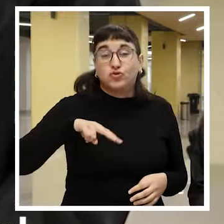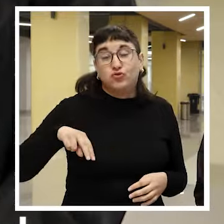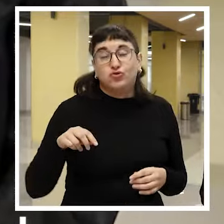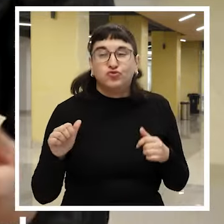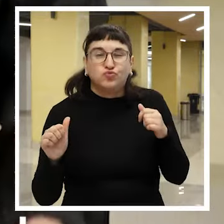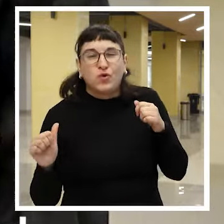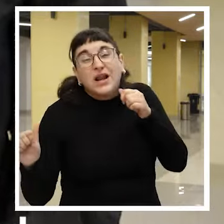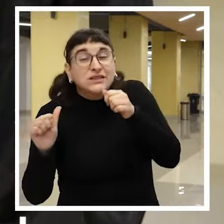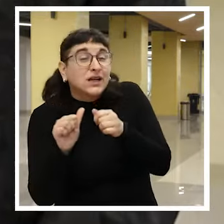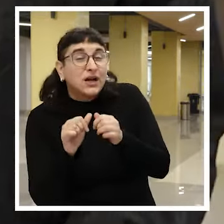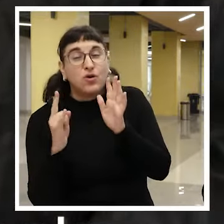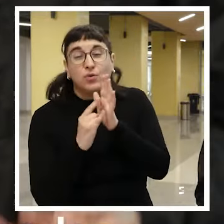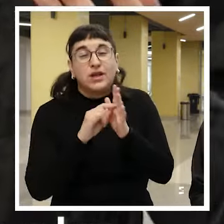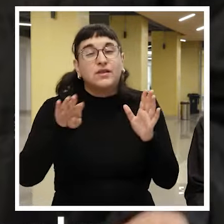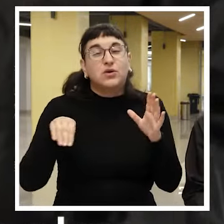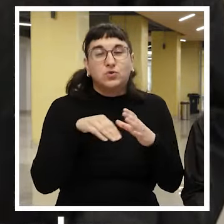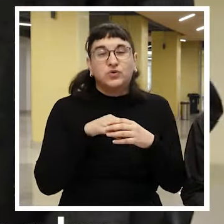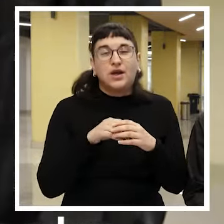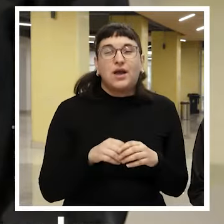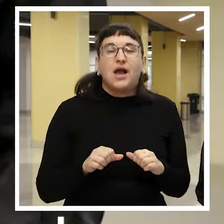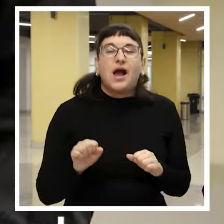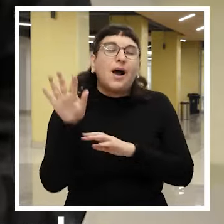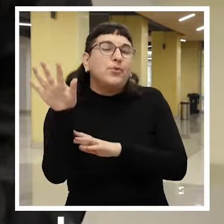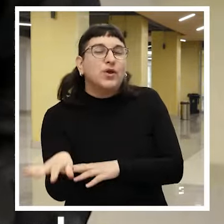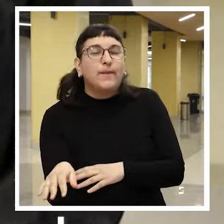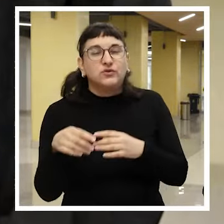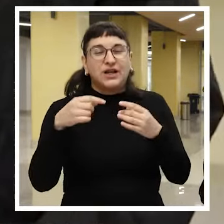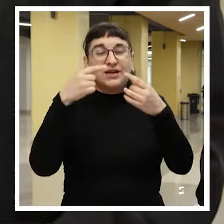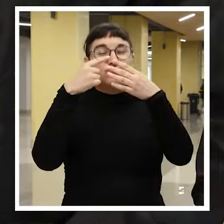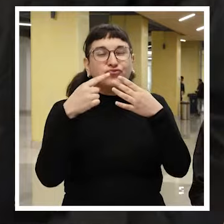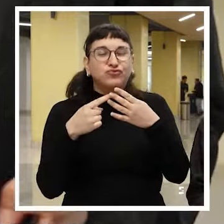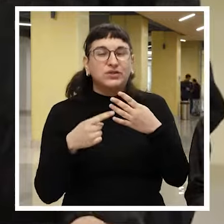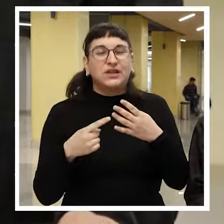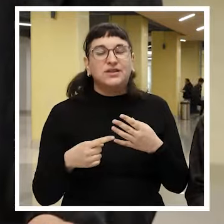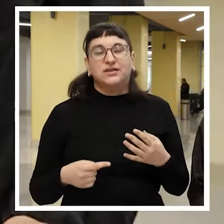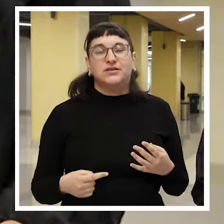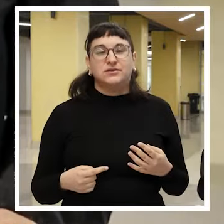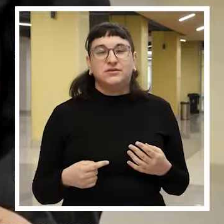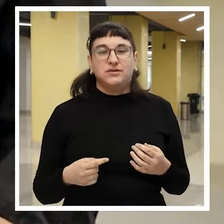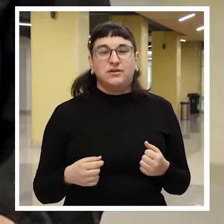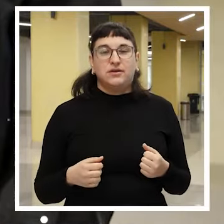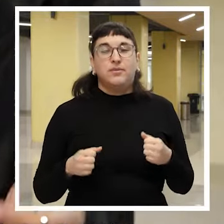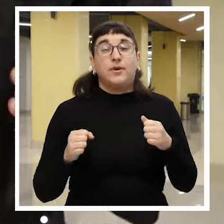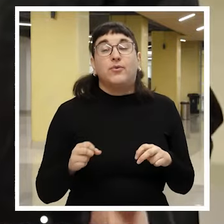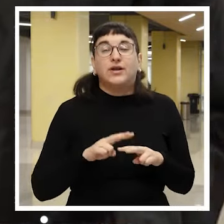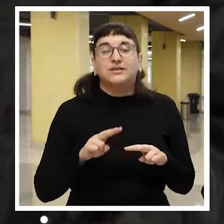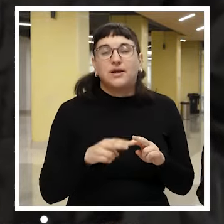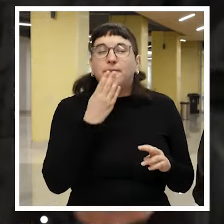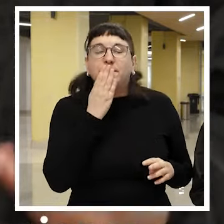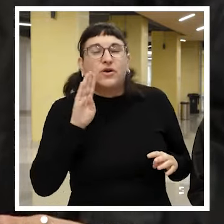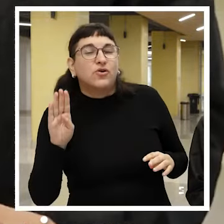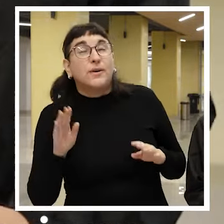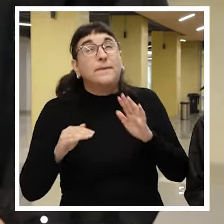Nosotros, al acercarnos a inclusión, contribuimos a las estadísticas para poder, hacer que se